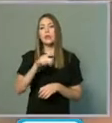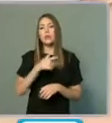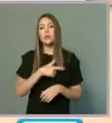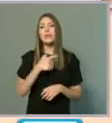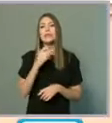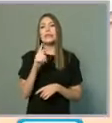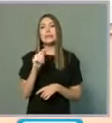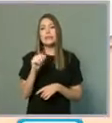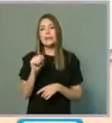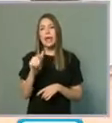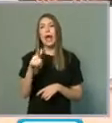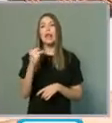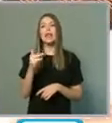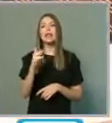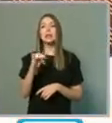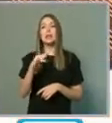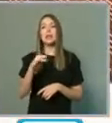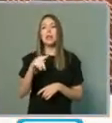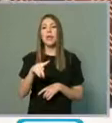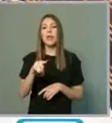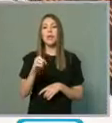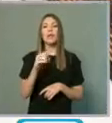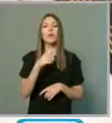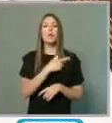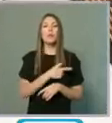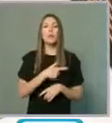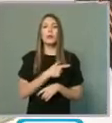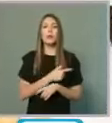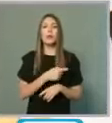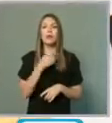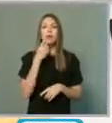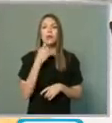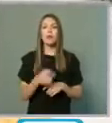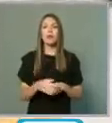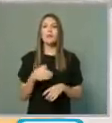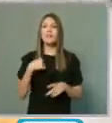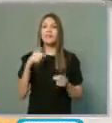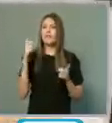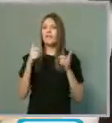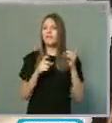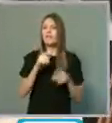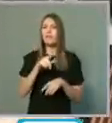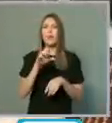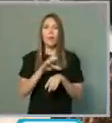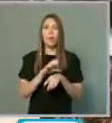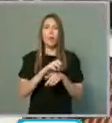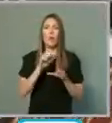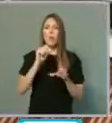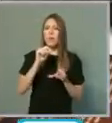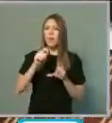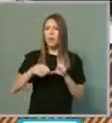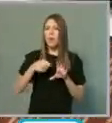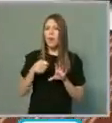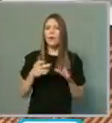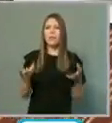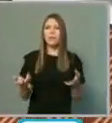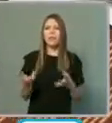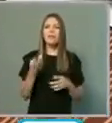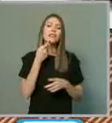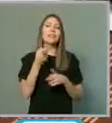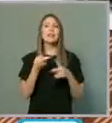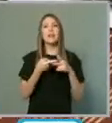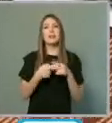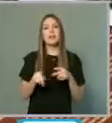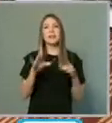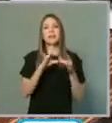es Nada todo. más. Yo ya me surgió la duda con esos 2 huevos ligeramente batidos. Ligeramente batidos. Bueno, vamos a empezar Vamos y a ahorita empezar me explica. y vemos, ¿verdad, Cintia? Así